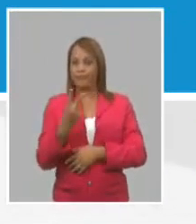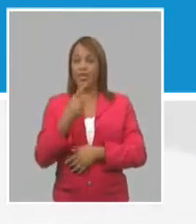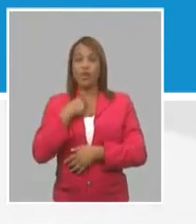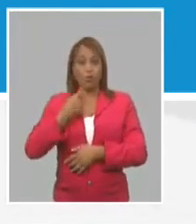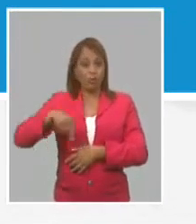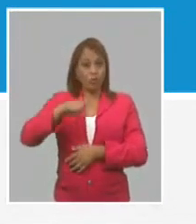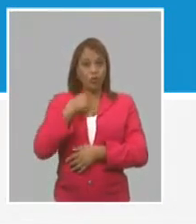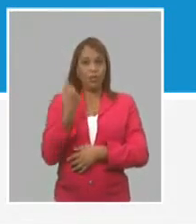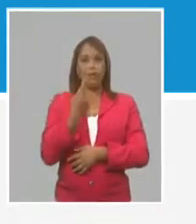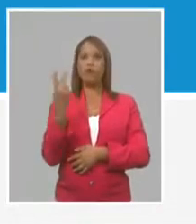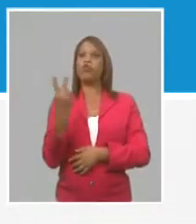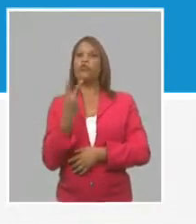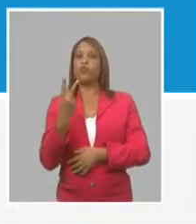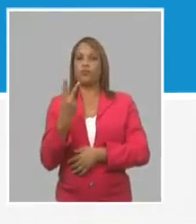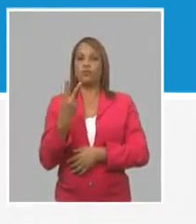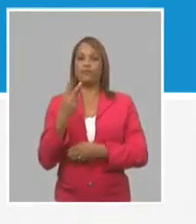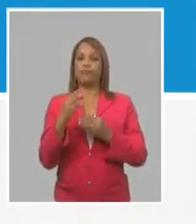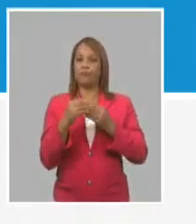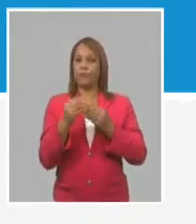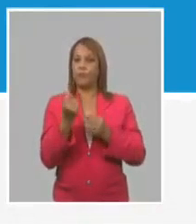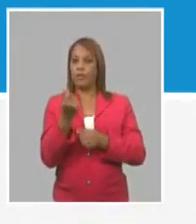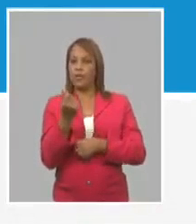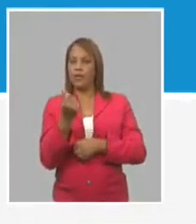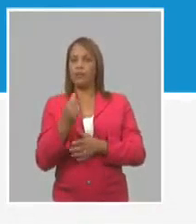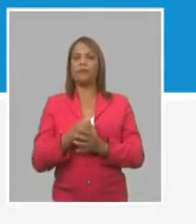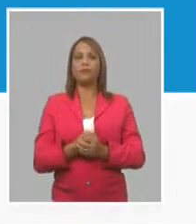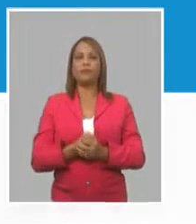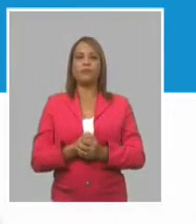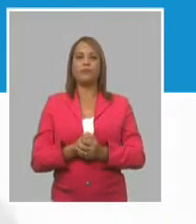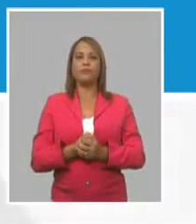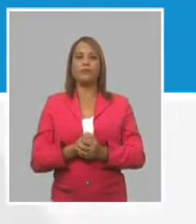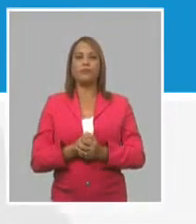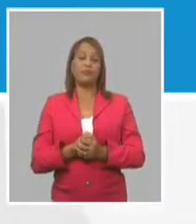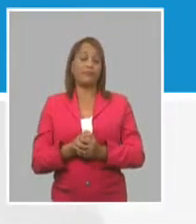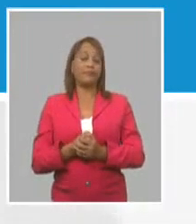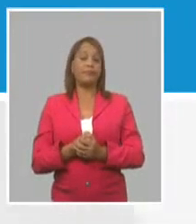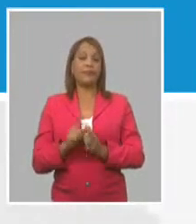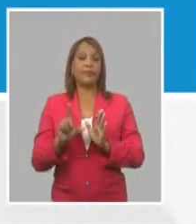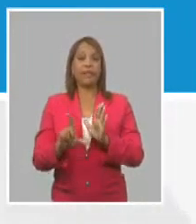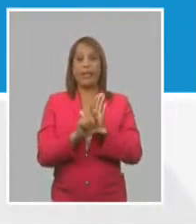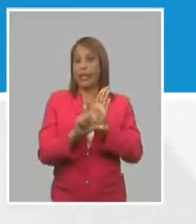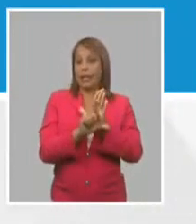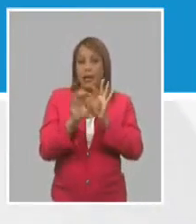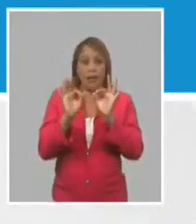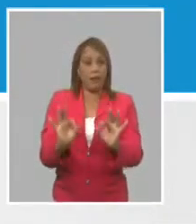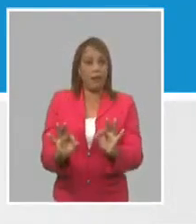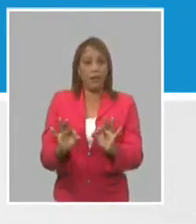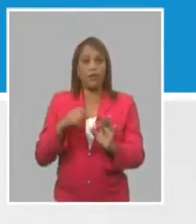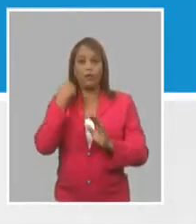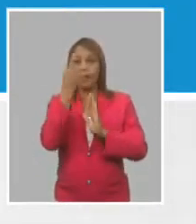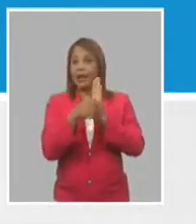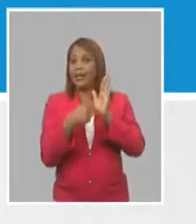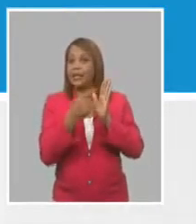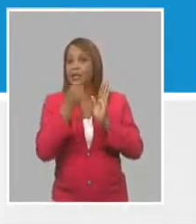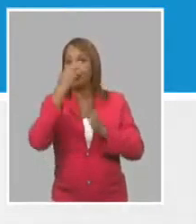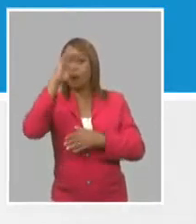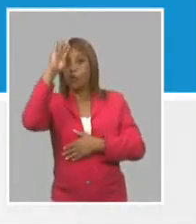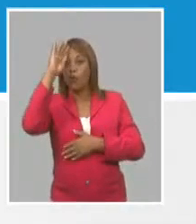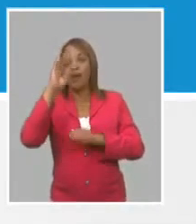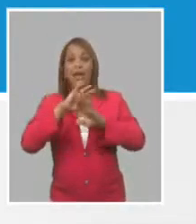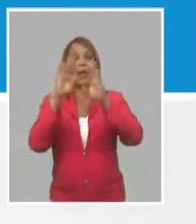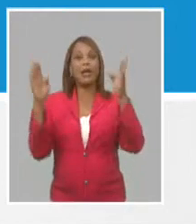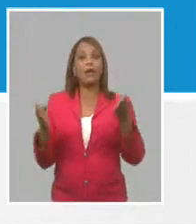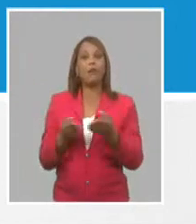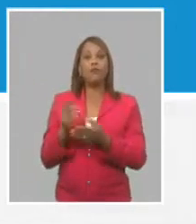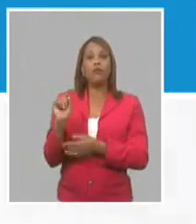dos monedas domésticas, de curso legal, porque esa es otra característica que tiene Cuba. En el mundo hay quien tiene